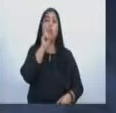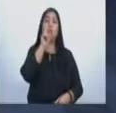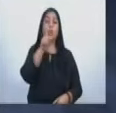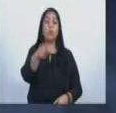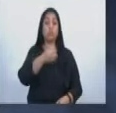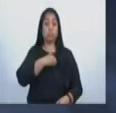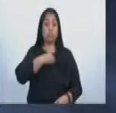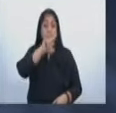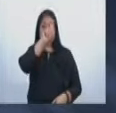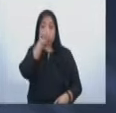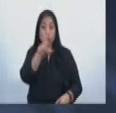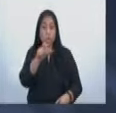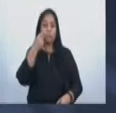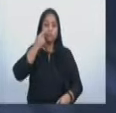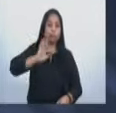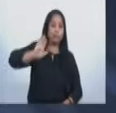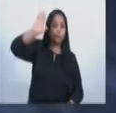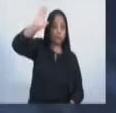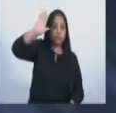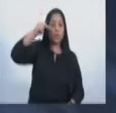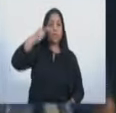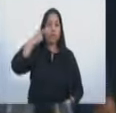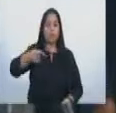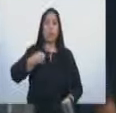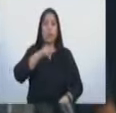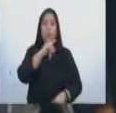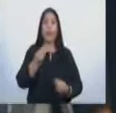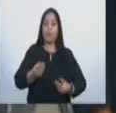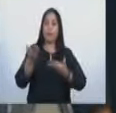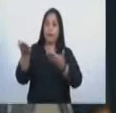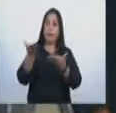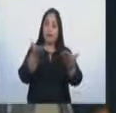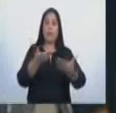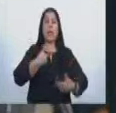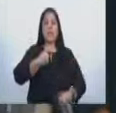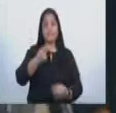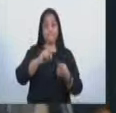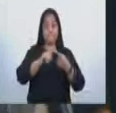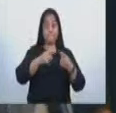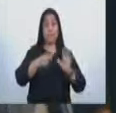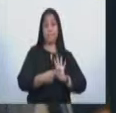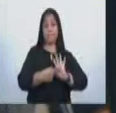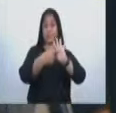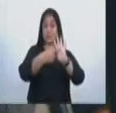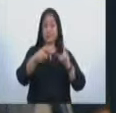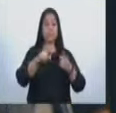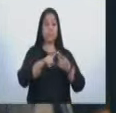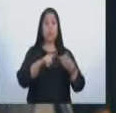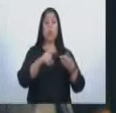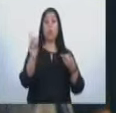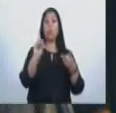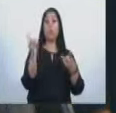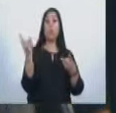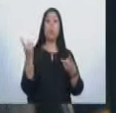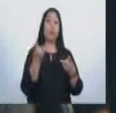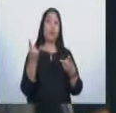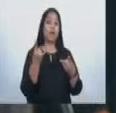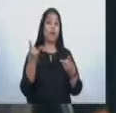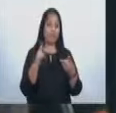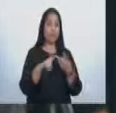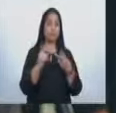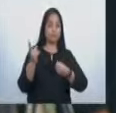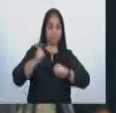mano y al momento en que yo les vaya dando la palabra puedan presentarse y a la vez decir de qué universidad